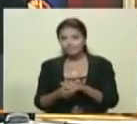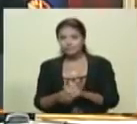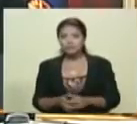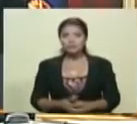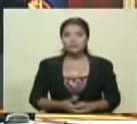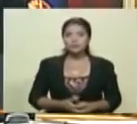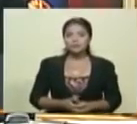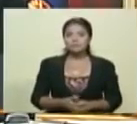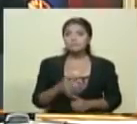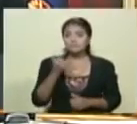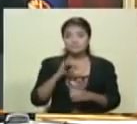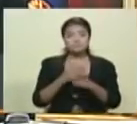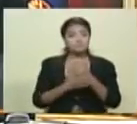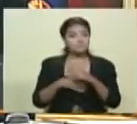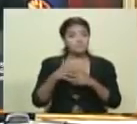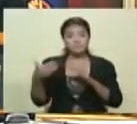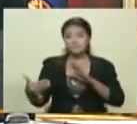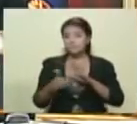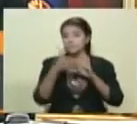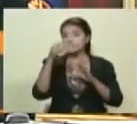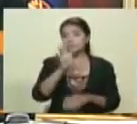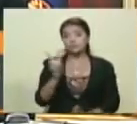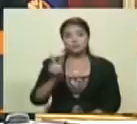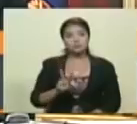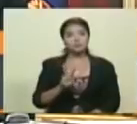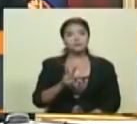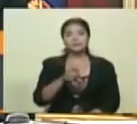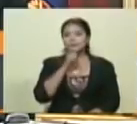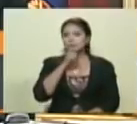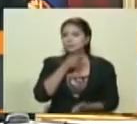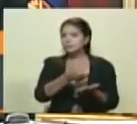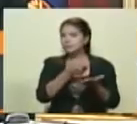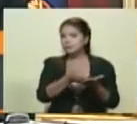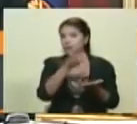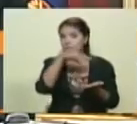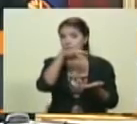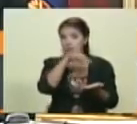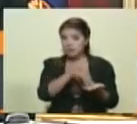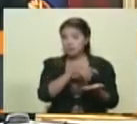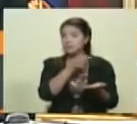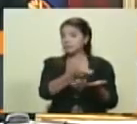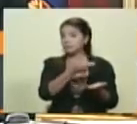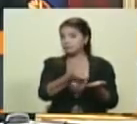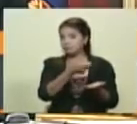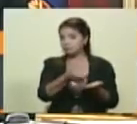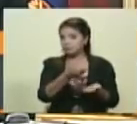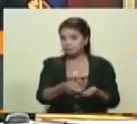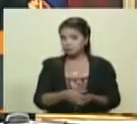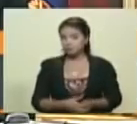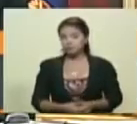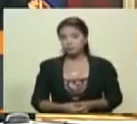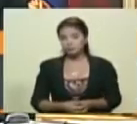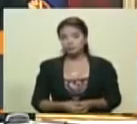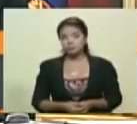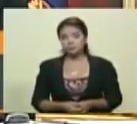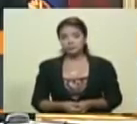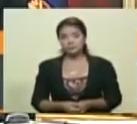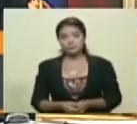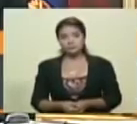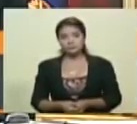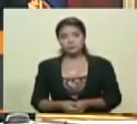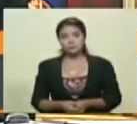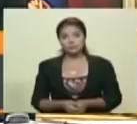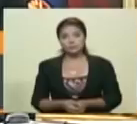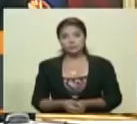Hay una conspiración permanente contra el país, financiada y dirigida desde Miami. Han actuado